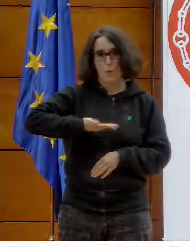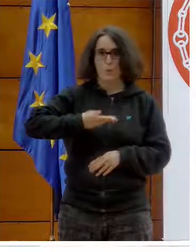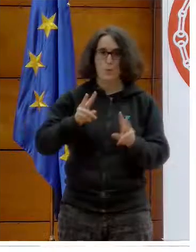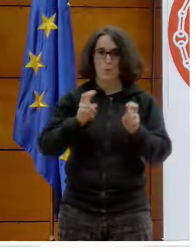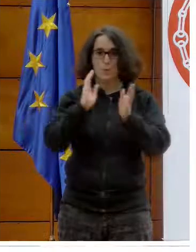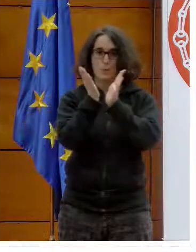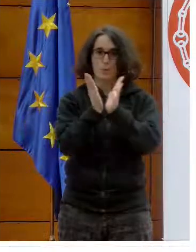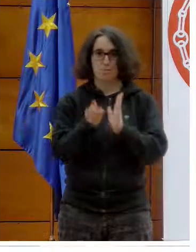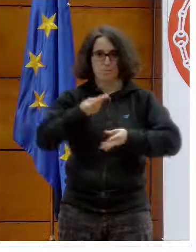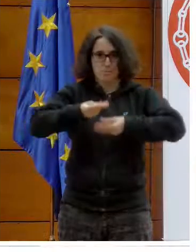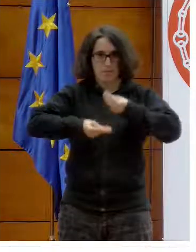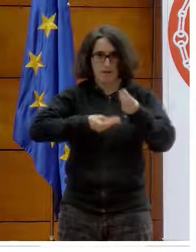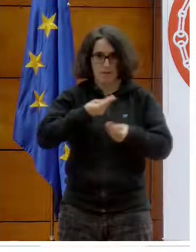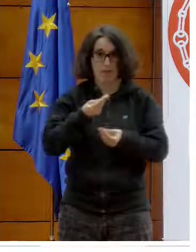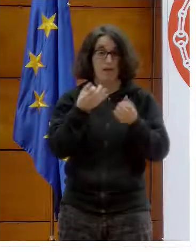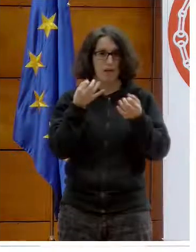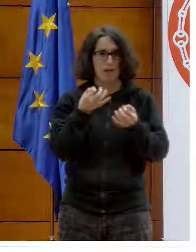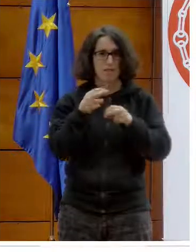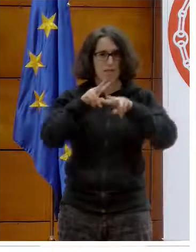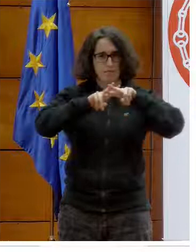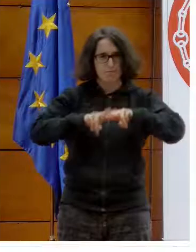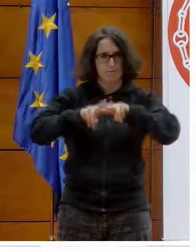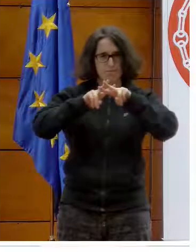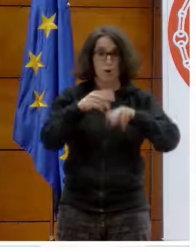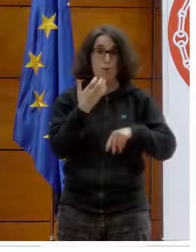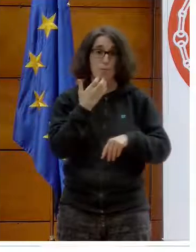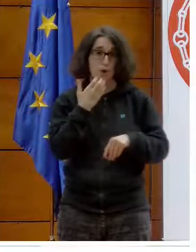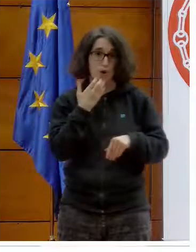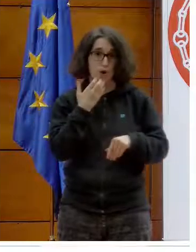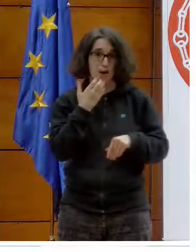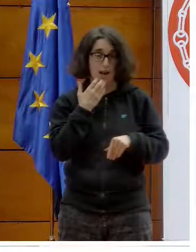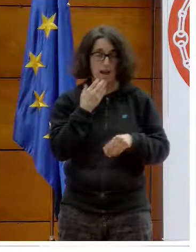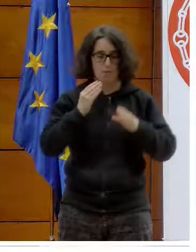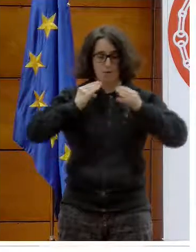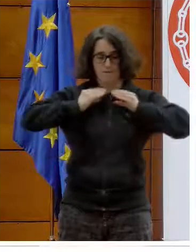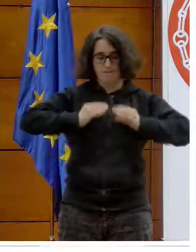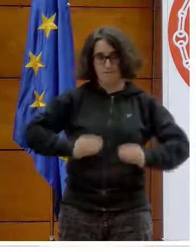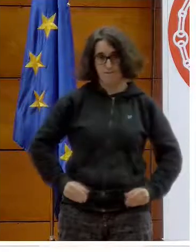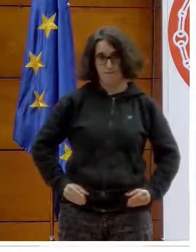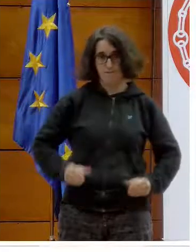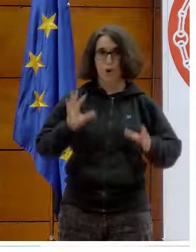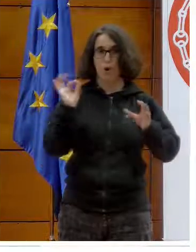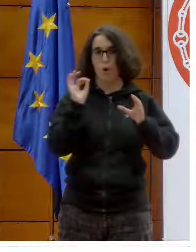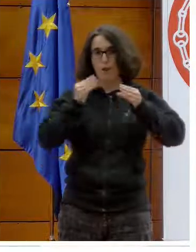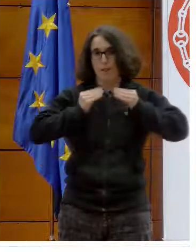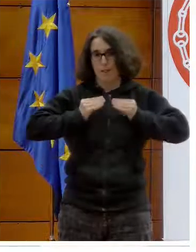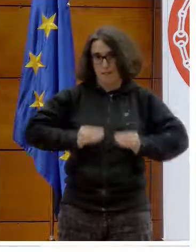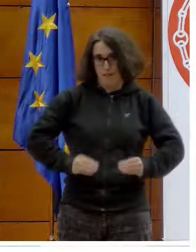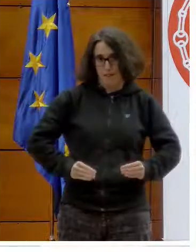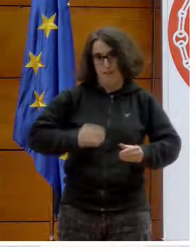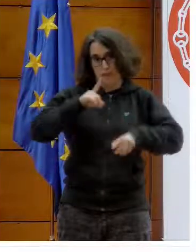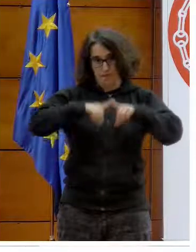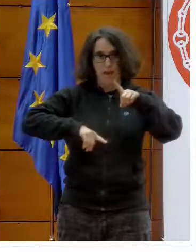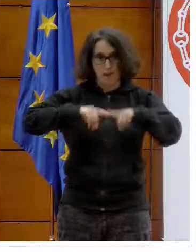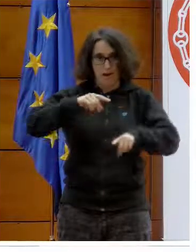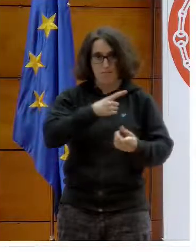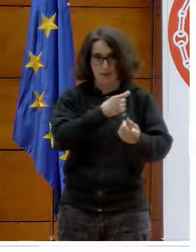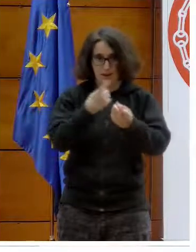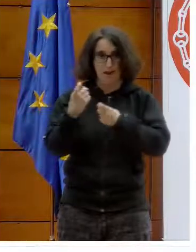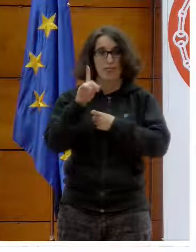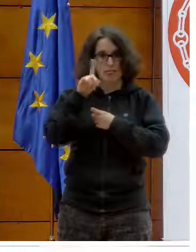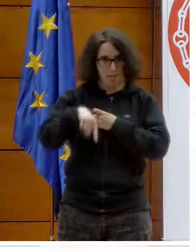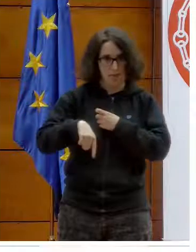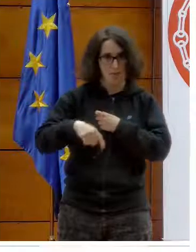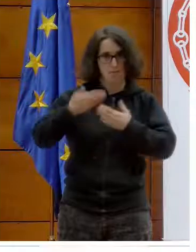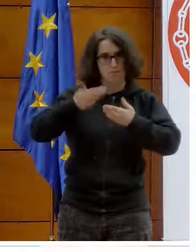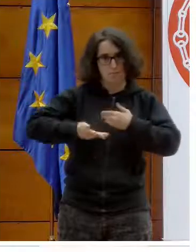valorar pues, diferentes aspectos, por ejemplo, el traje, ¿no? El grosor del neopreno, el tiempo de exposición, no solo el tiempo que vayamos a estar debajo